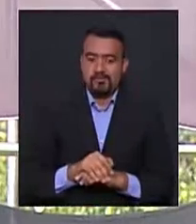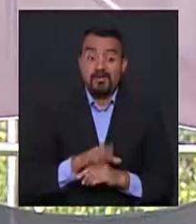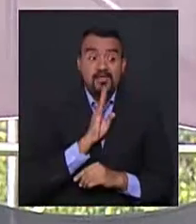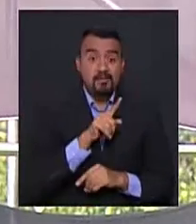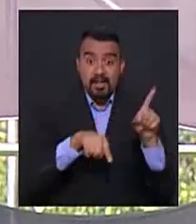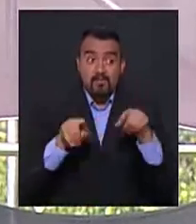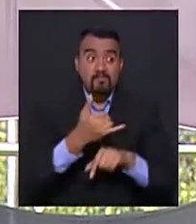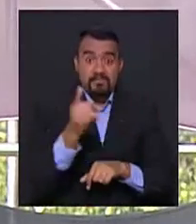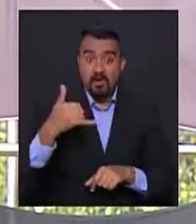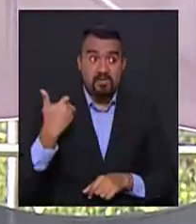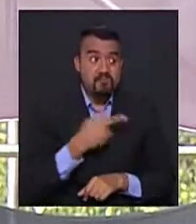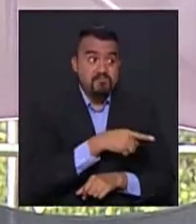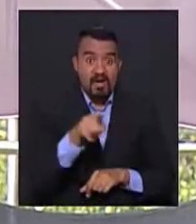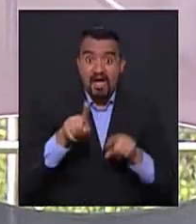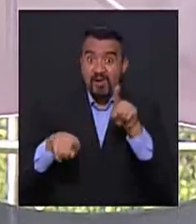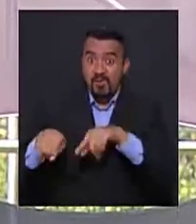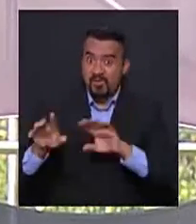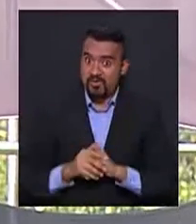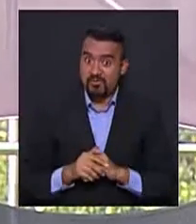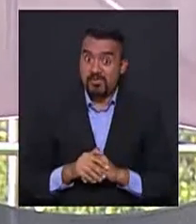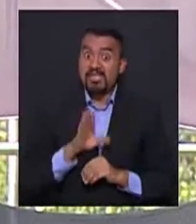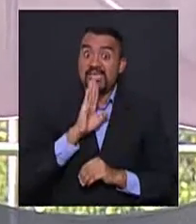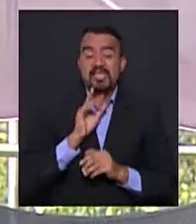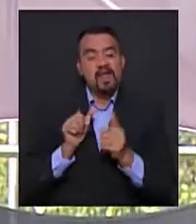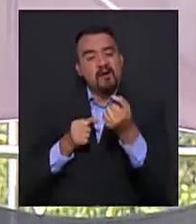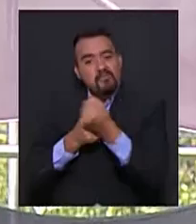de ellos. Cada uno de ellos tiene un mentor.